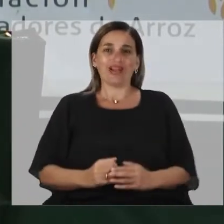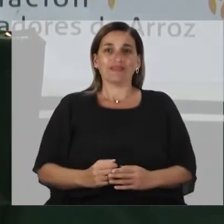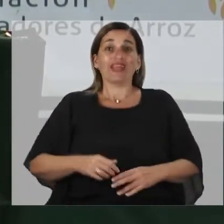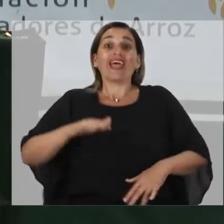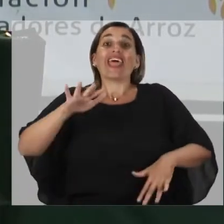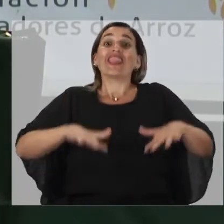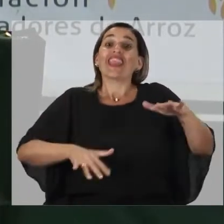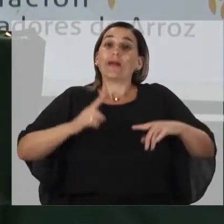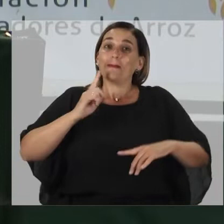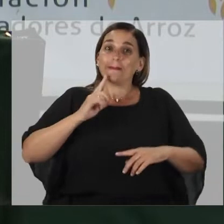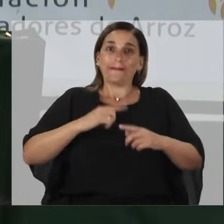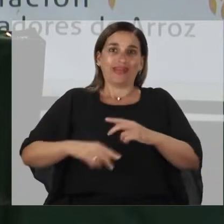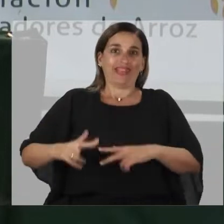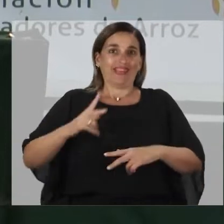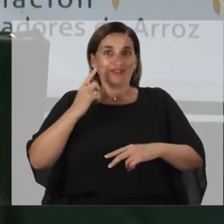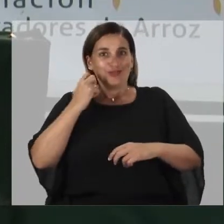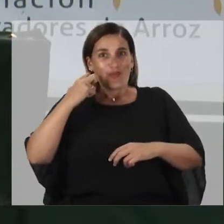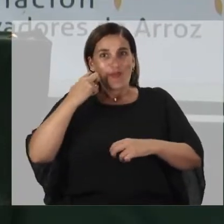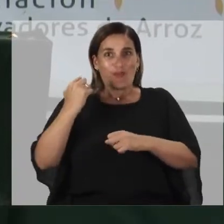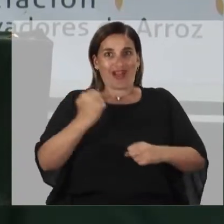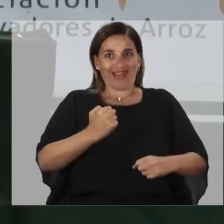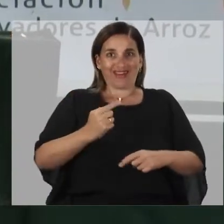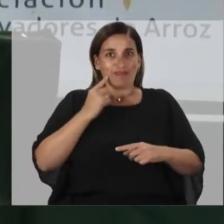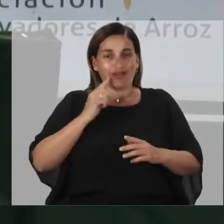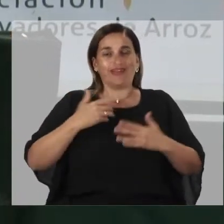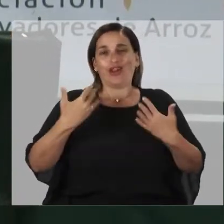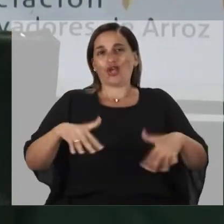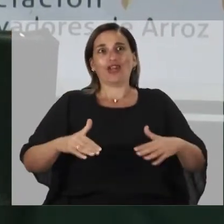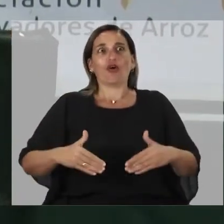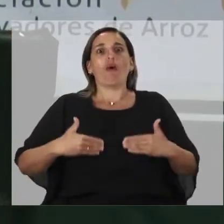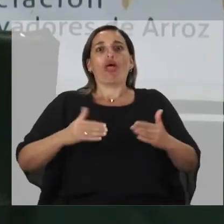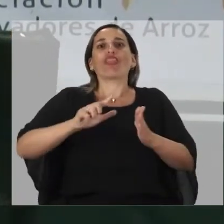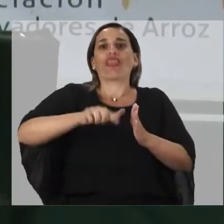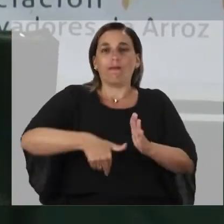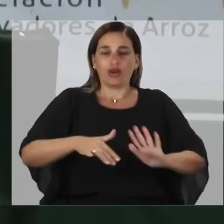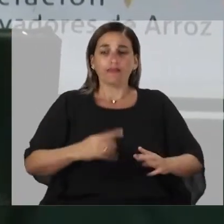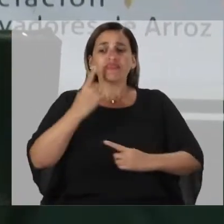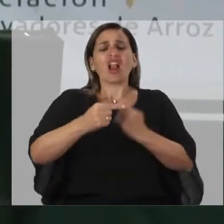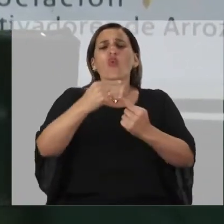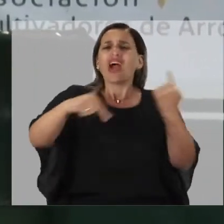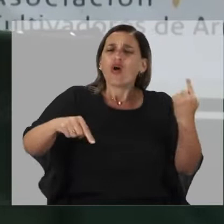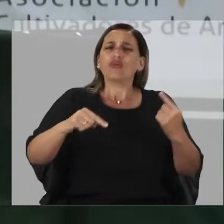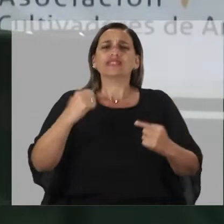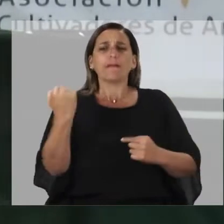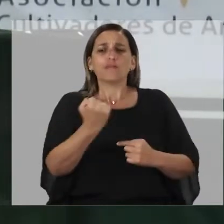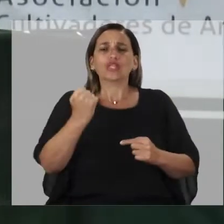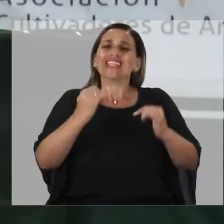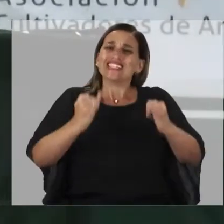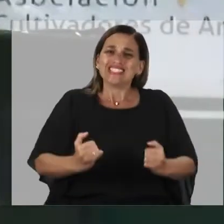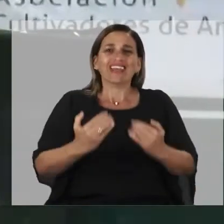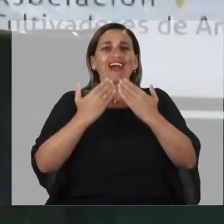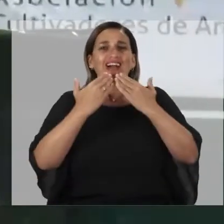Y después no le podemos echar la culpa que pasaron la carne si nosotros nos demoramos. Algunas puntualizaciones, además de